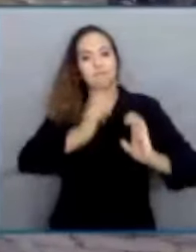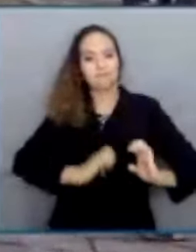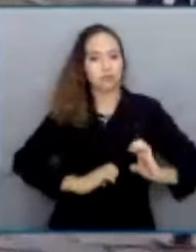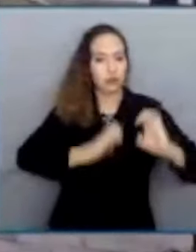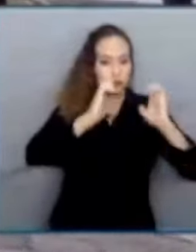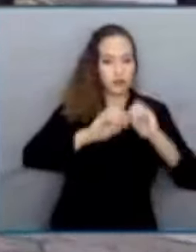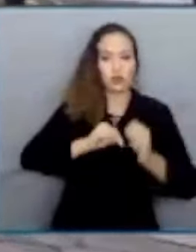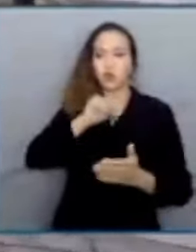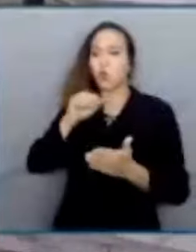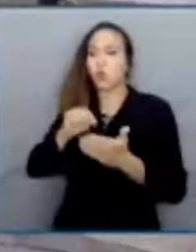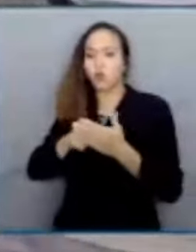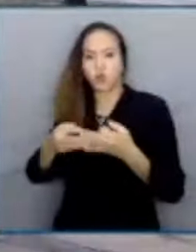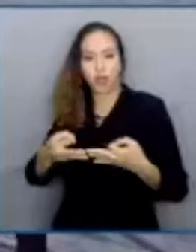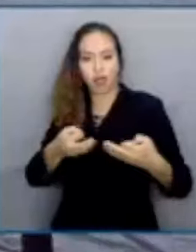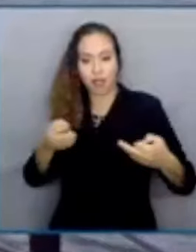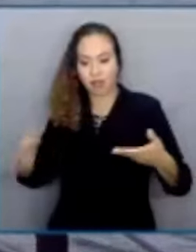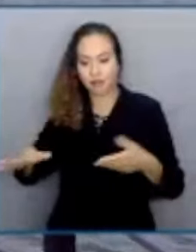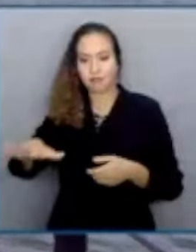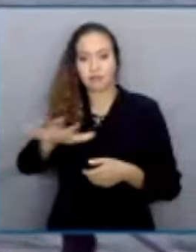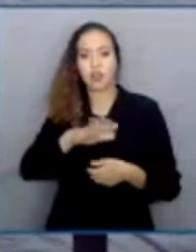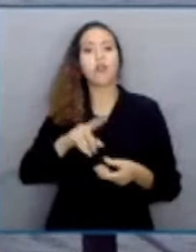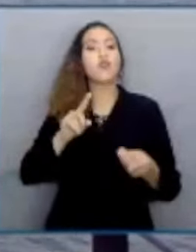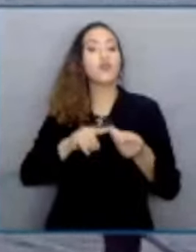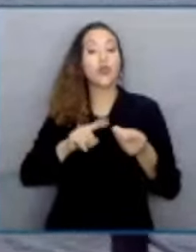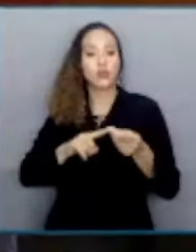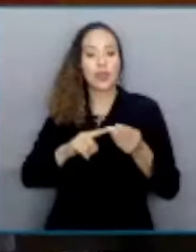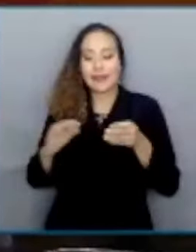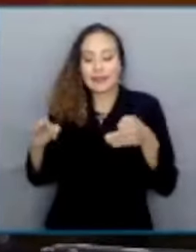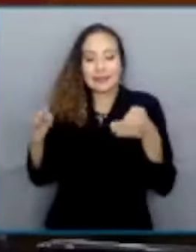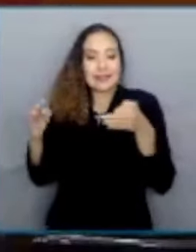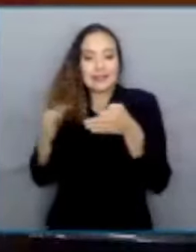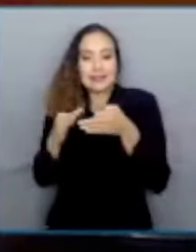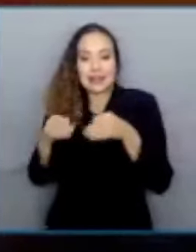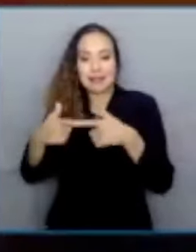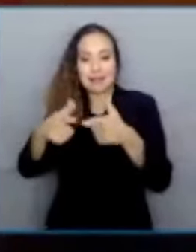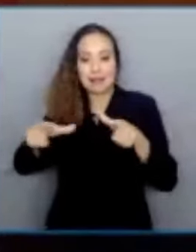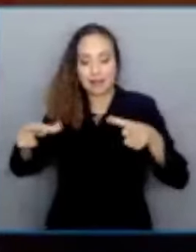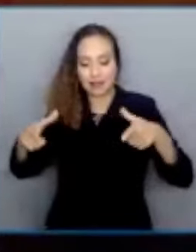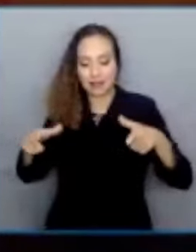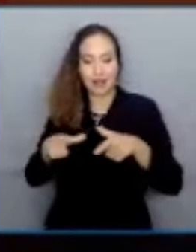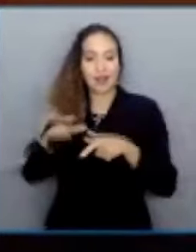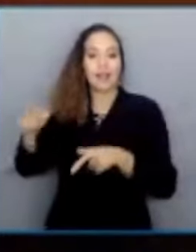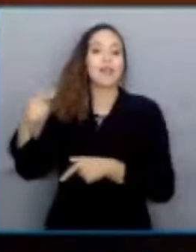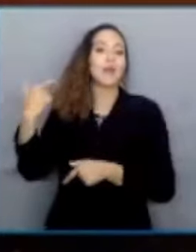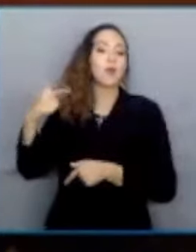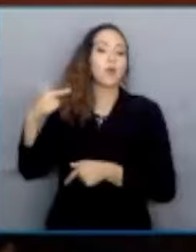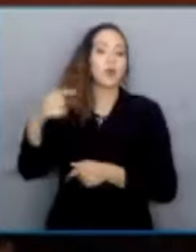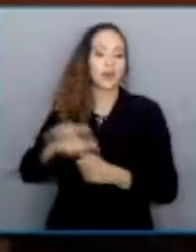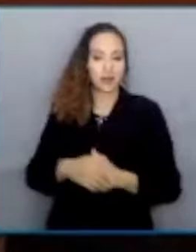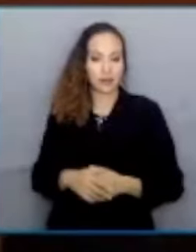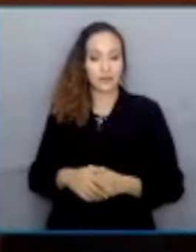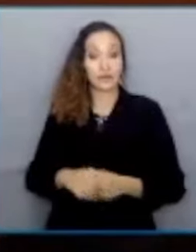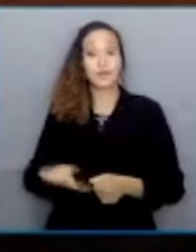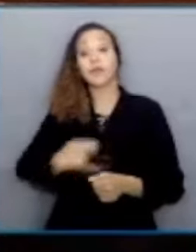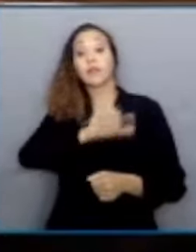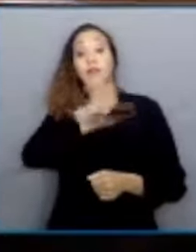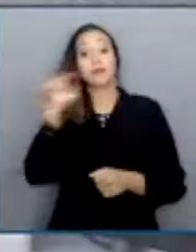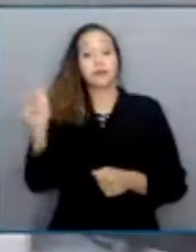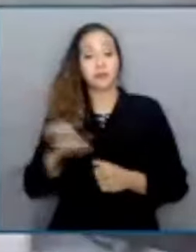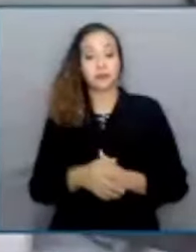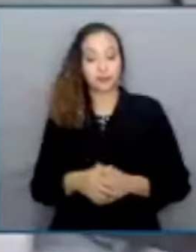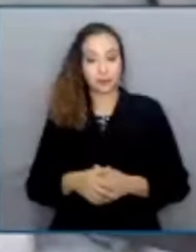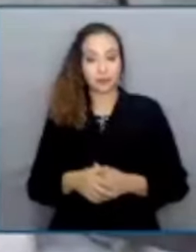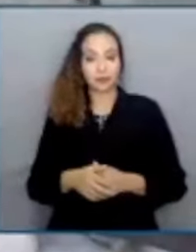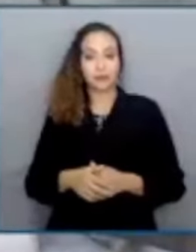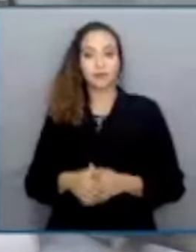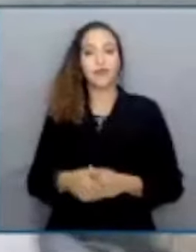tierra en el vaso del lago de Chapala y su zona federal. Está también un amparo directo en revisión por el que la sala se pronunciaría sobre la validez